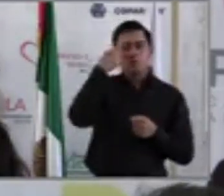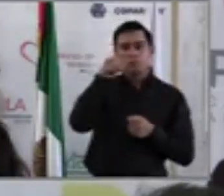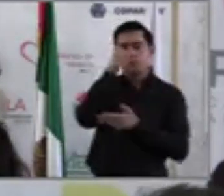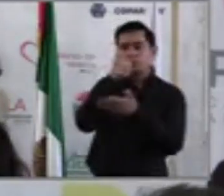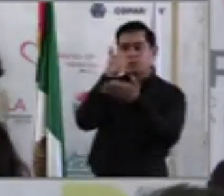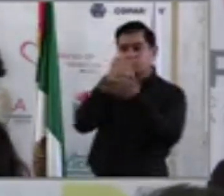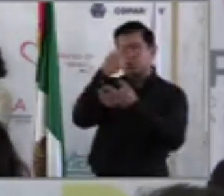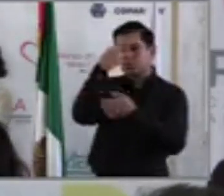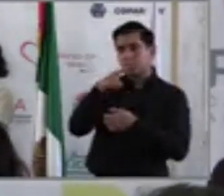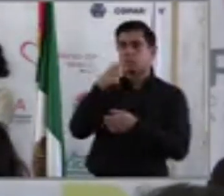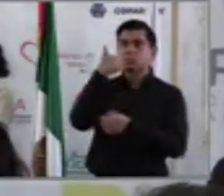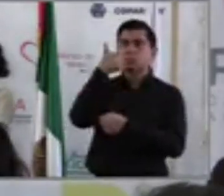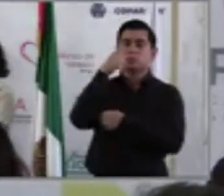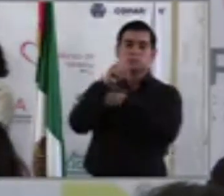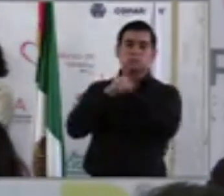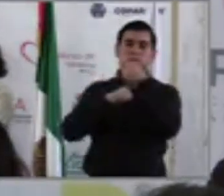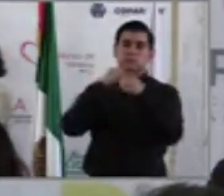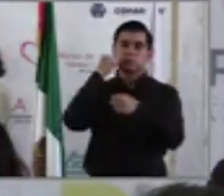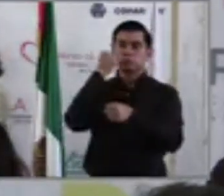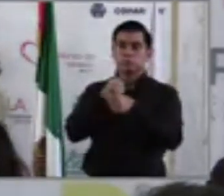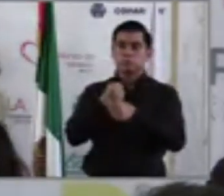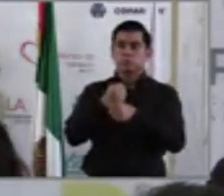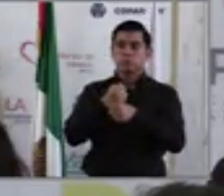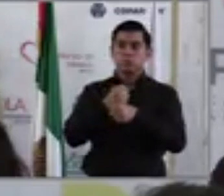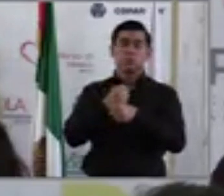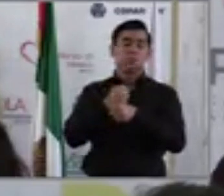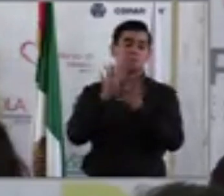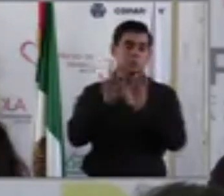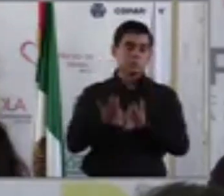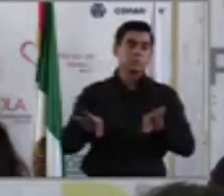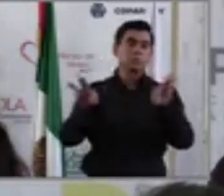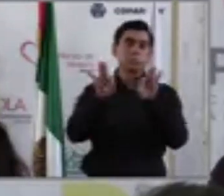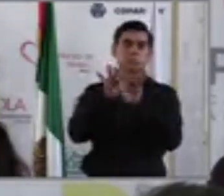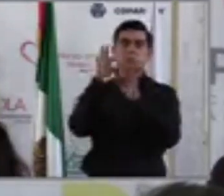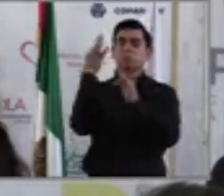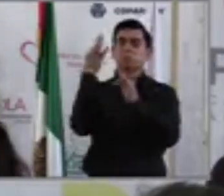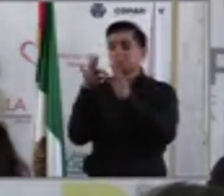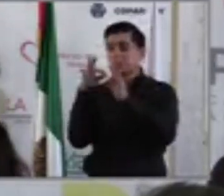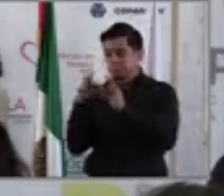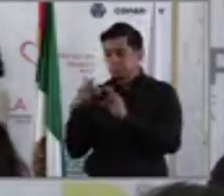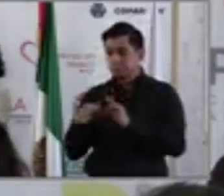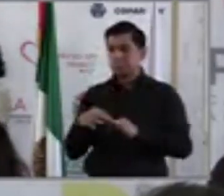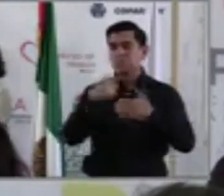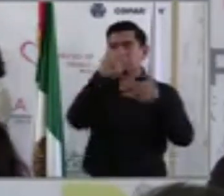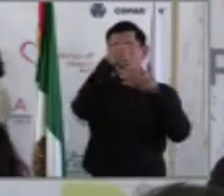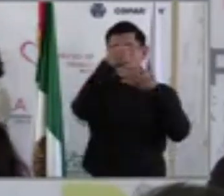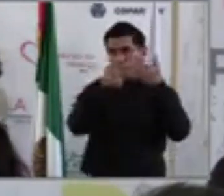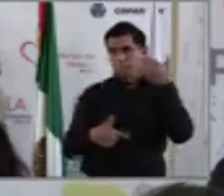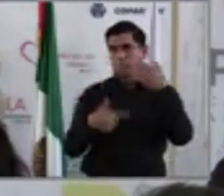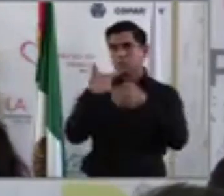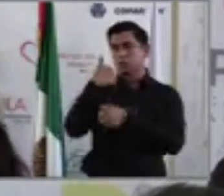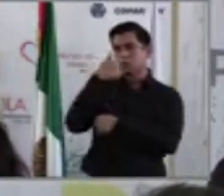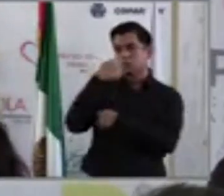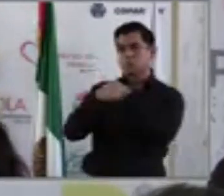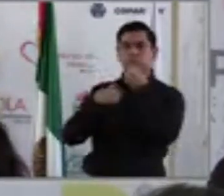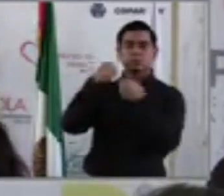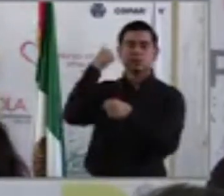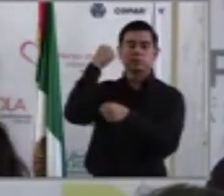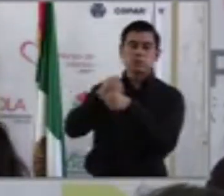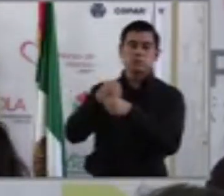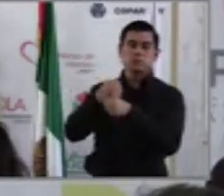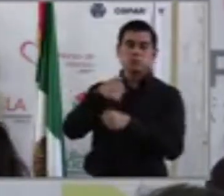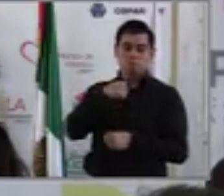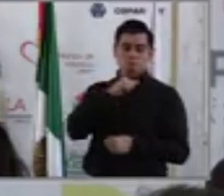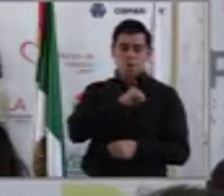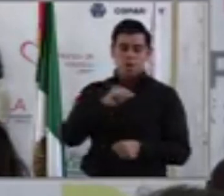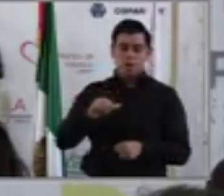6 años. De que precisamente una parte de esta agenda la desarrollé los últimos 6 años como alcalde de Benito